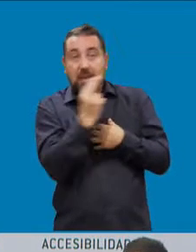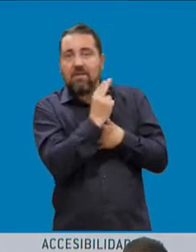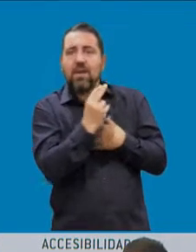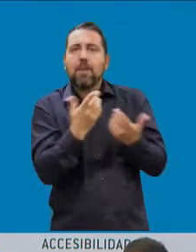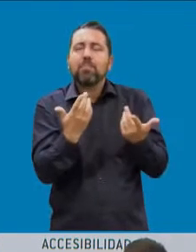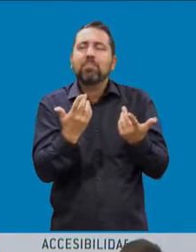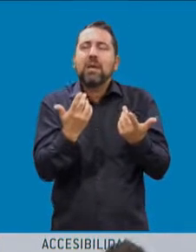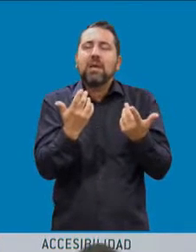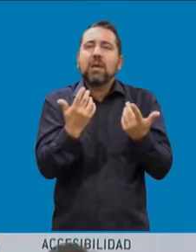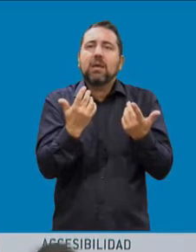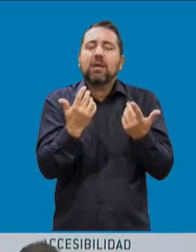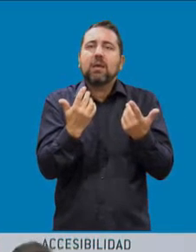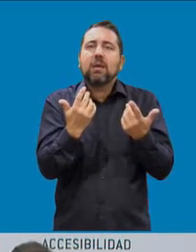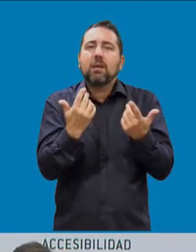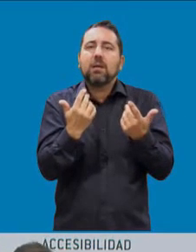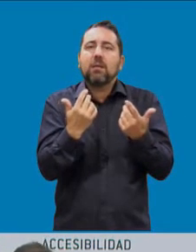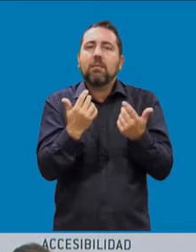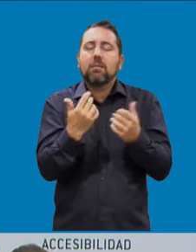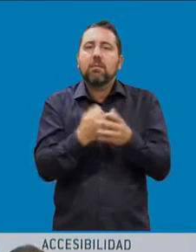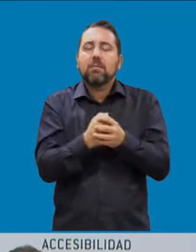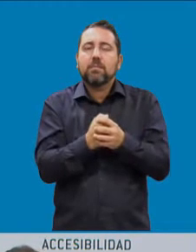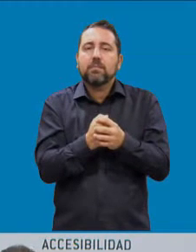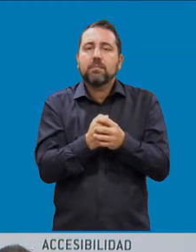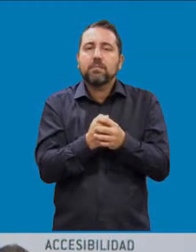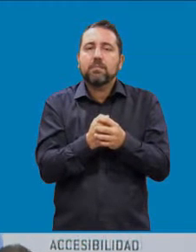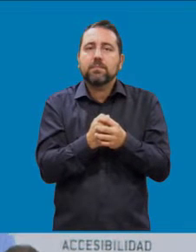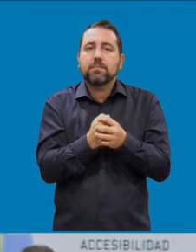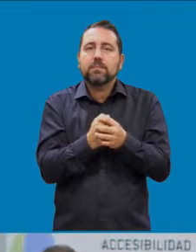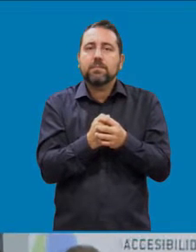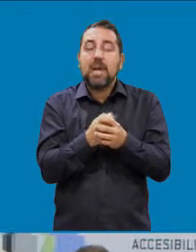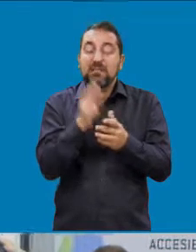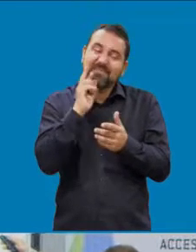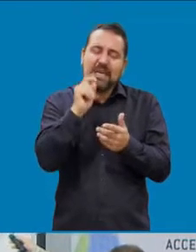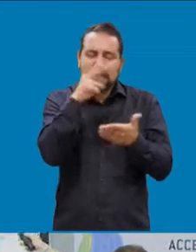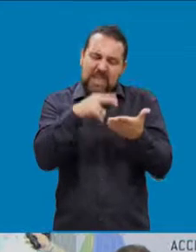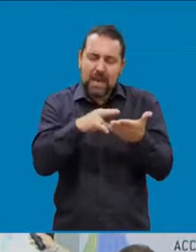contenido asociado. Ahí se ve, por ejemplo, que está